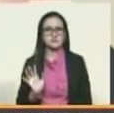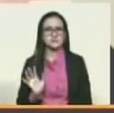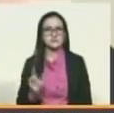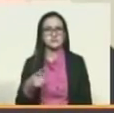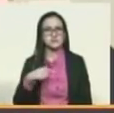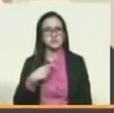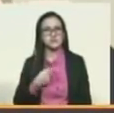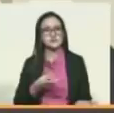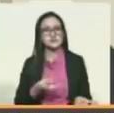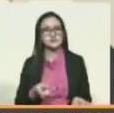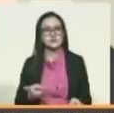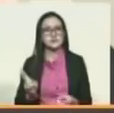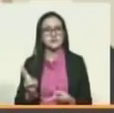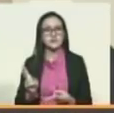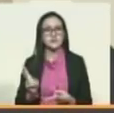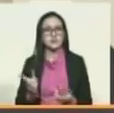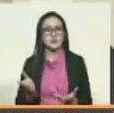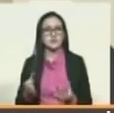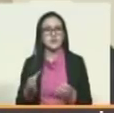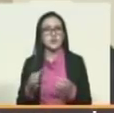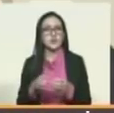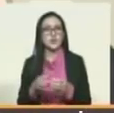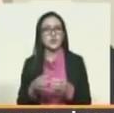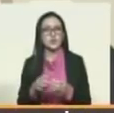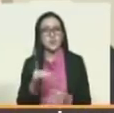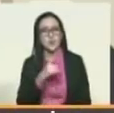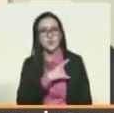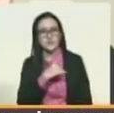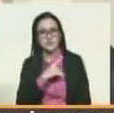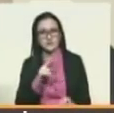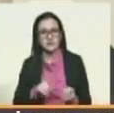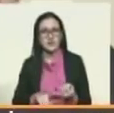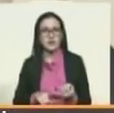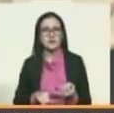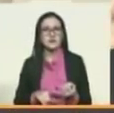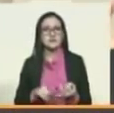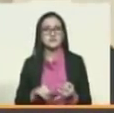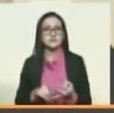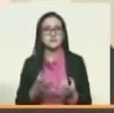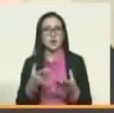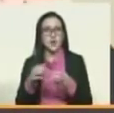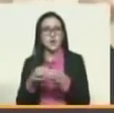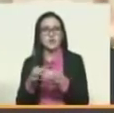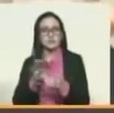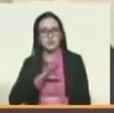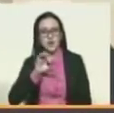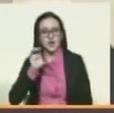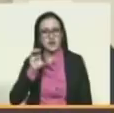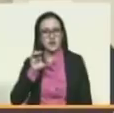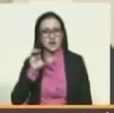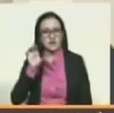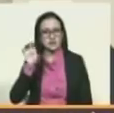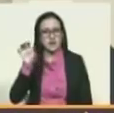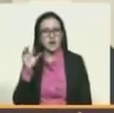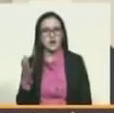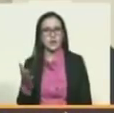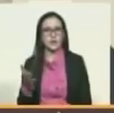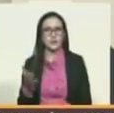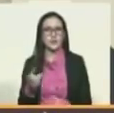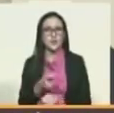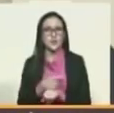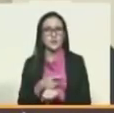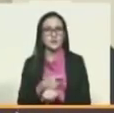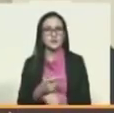Nosotros invitamos... en todo caso, a lo que son universidades, como dije, organismos de Estado y todo